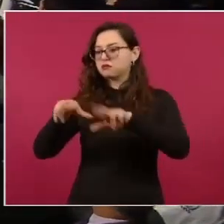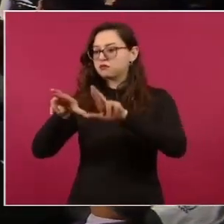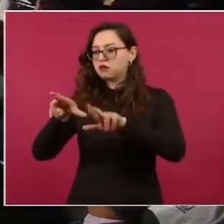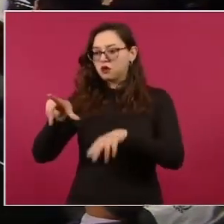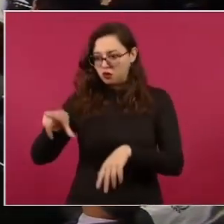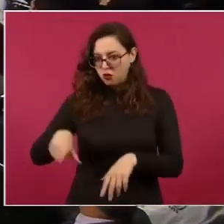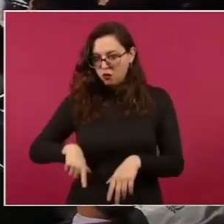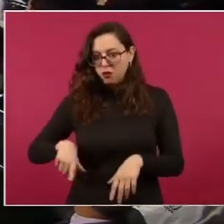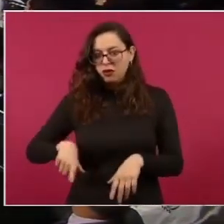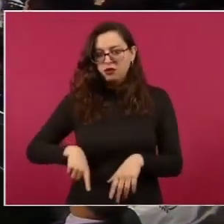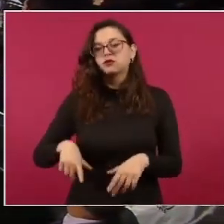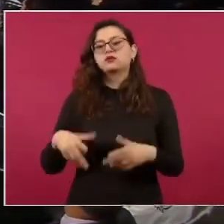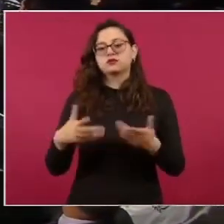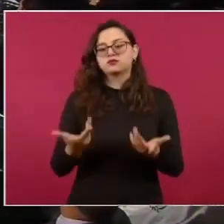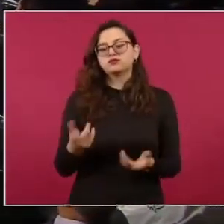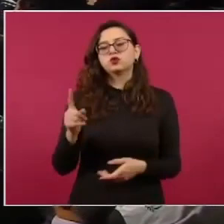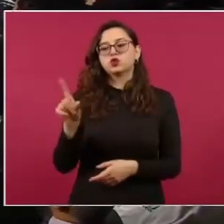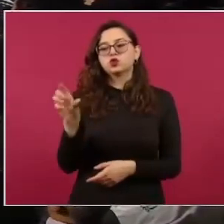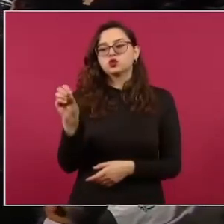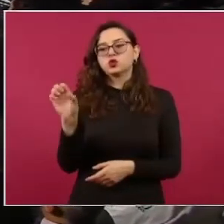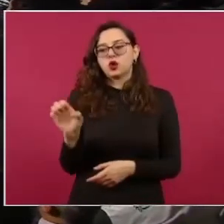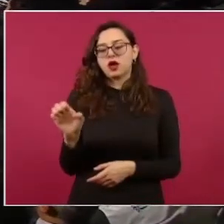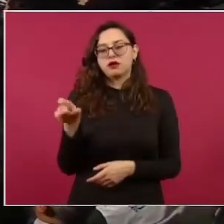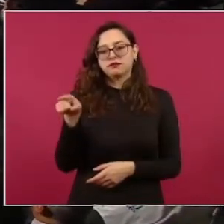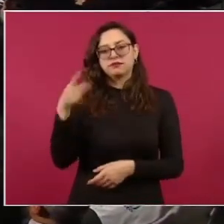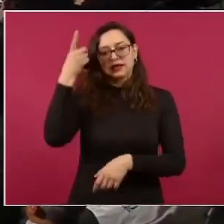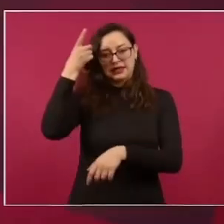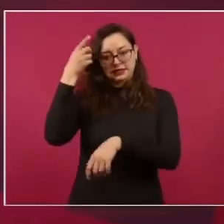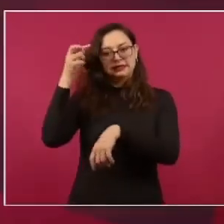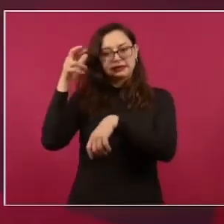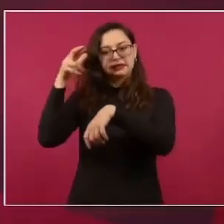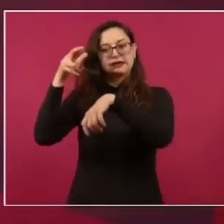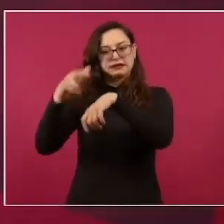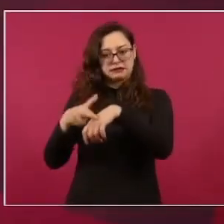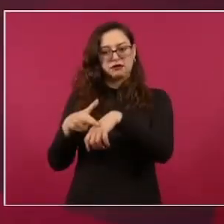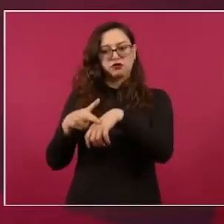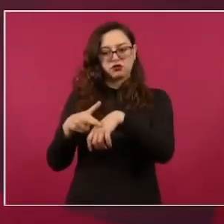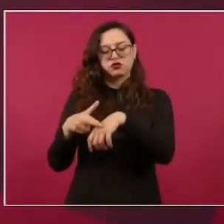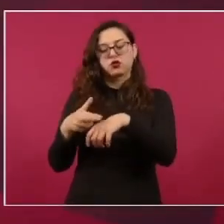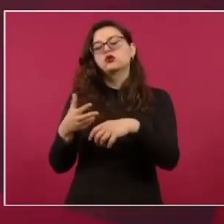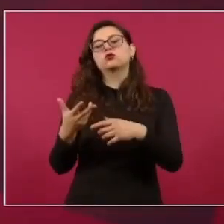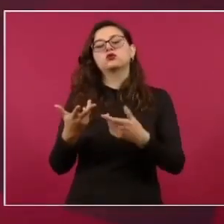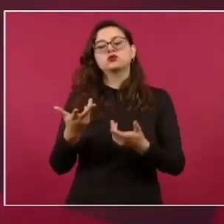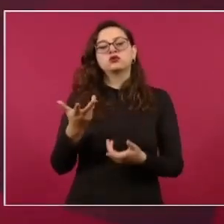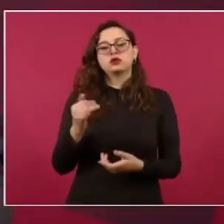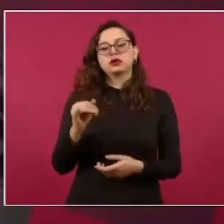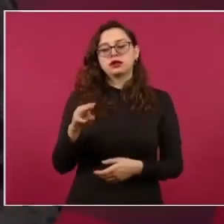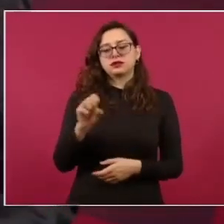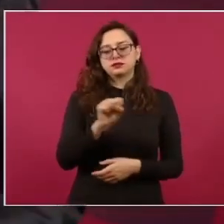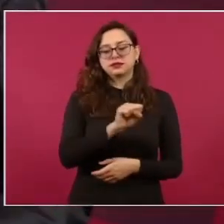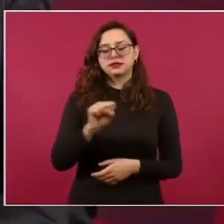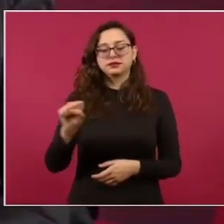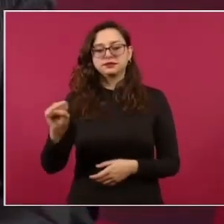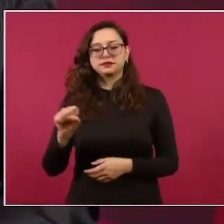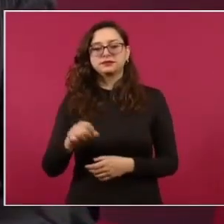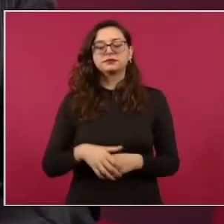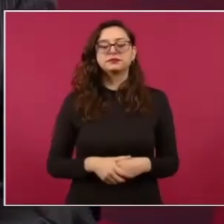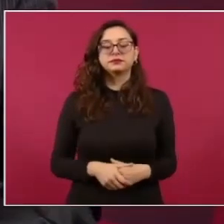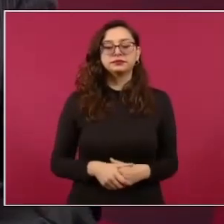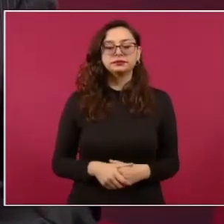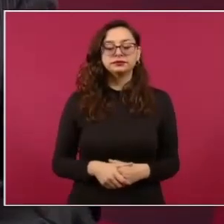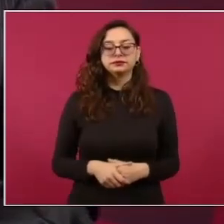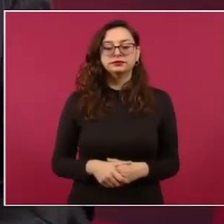escuchar a Zoé Robledo, que es el director del Instituto Mexicano del Seguro